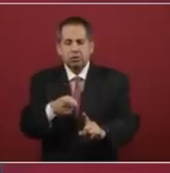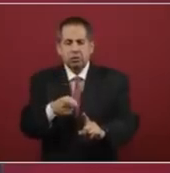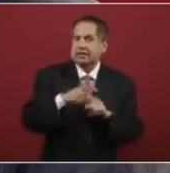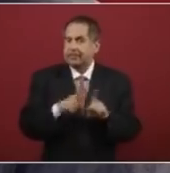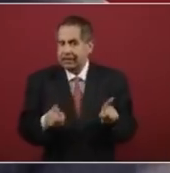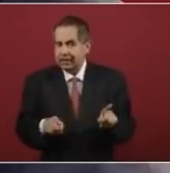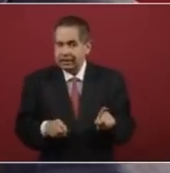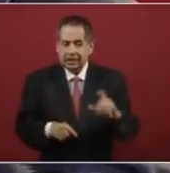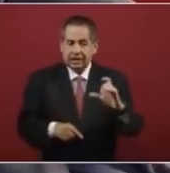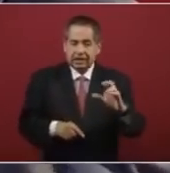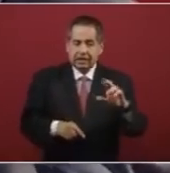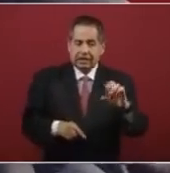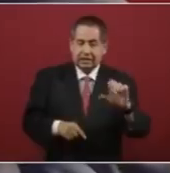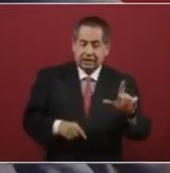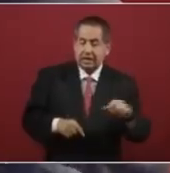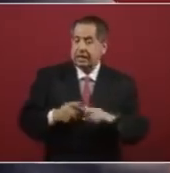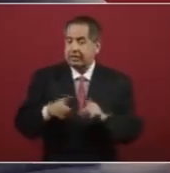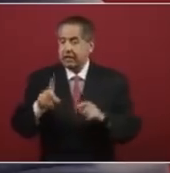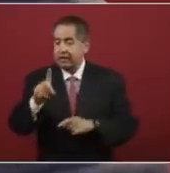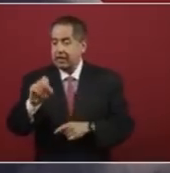desarrollo. Crecimiento es